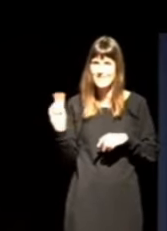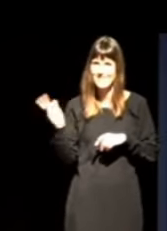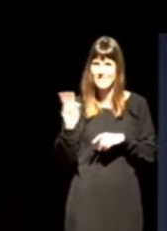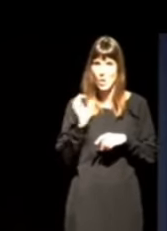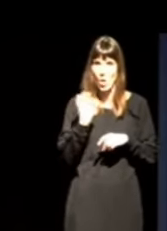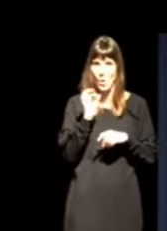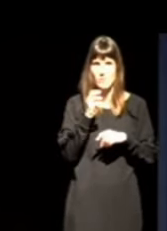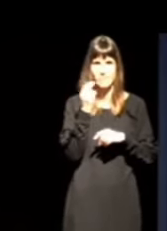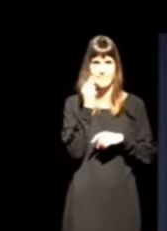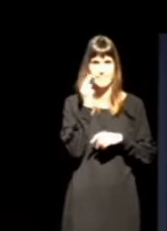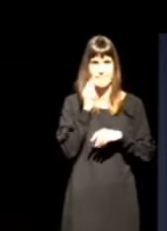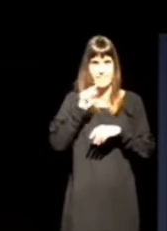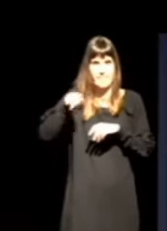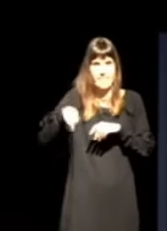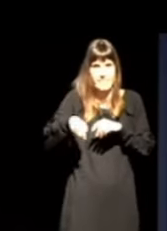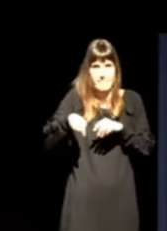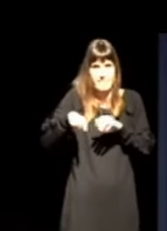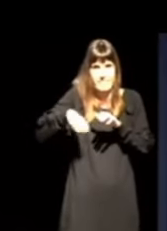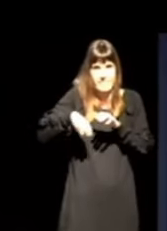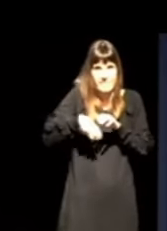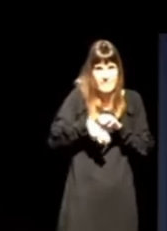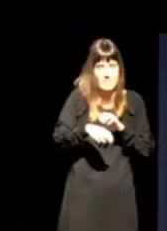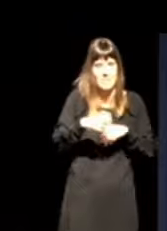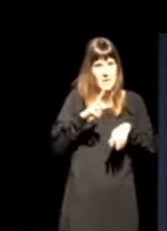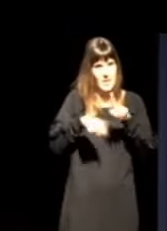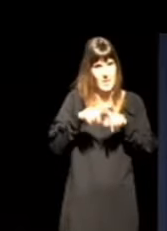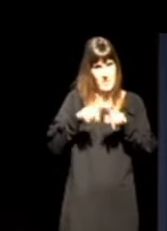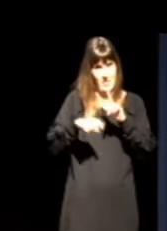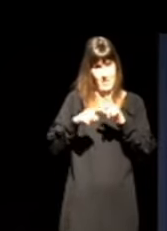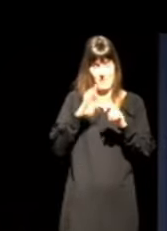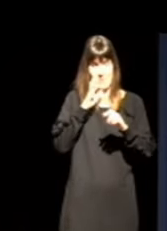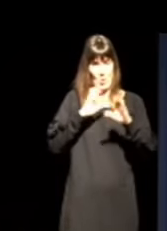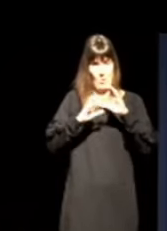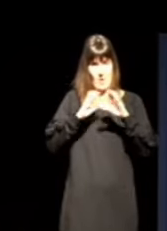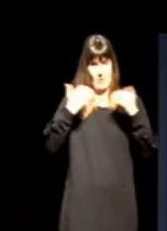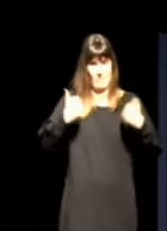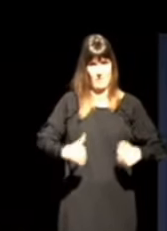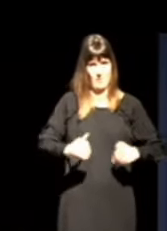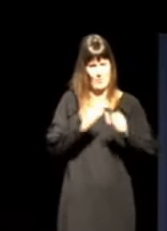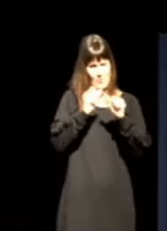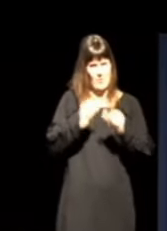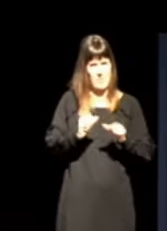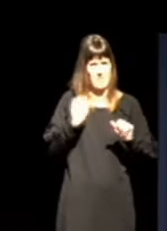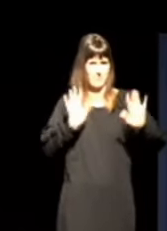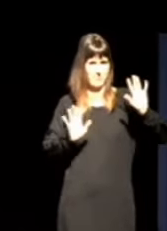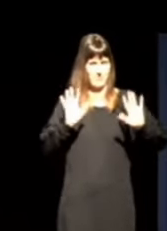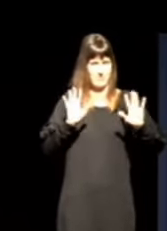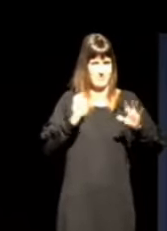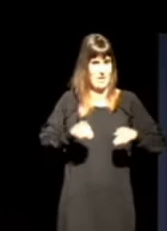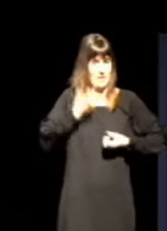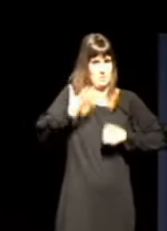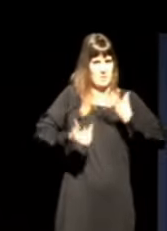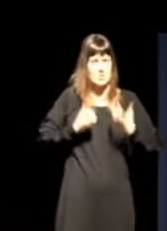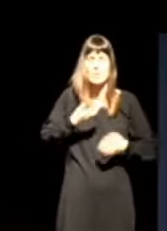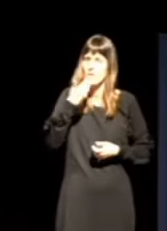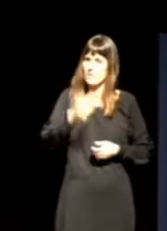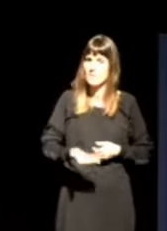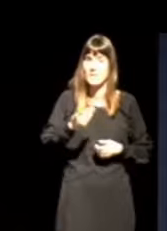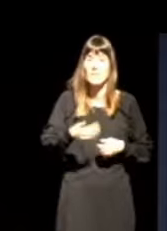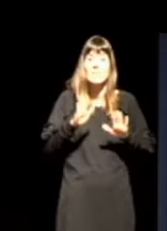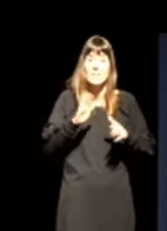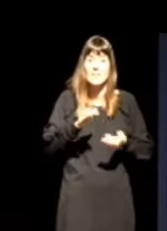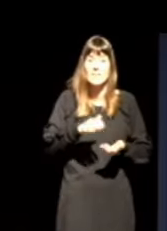así. Porque se está vinculando conmigo a través del lenguaje del cuerpo. Y eso es muy importante, pero nadie nos ha